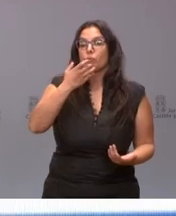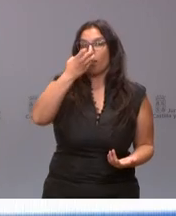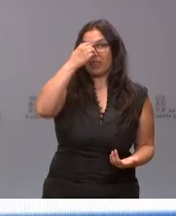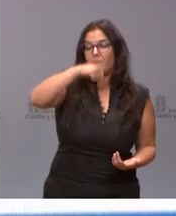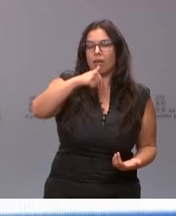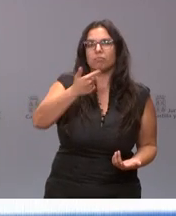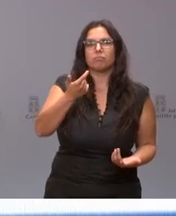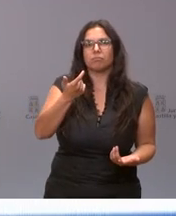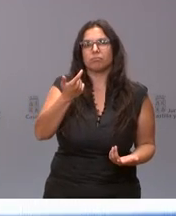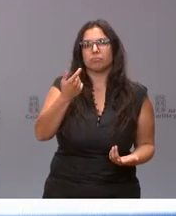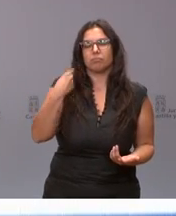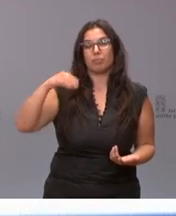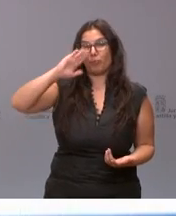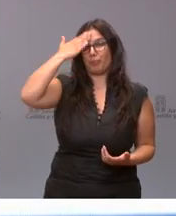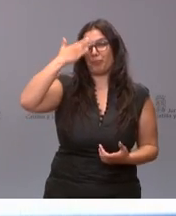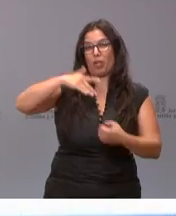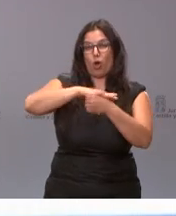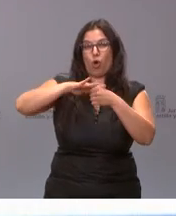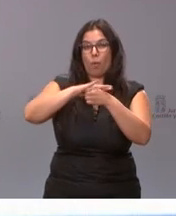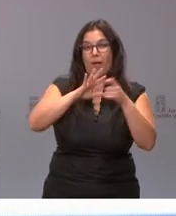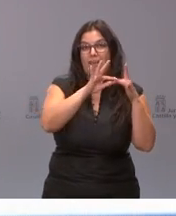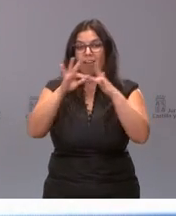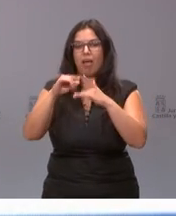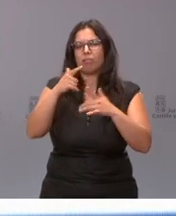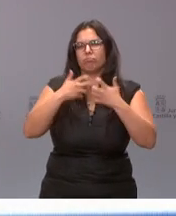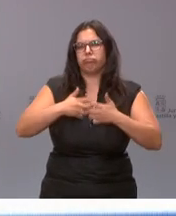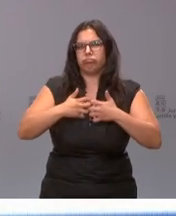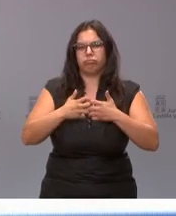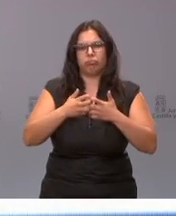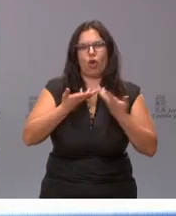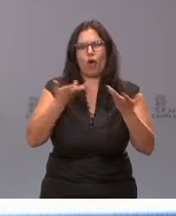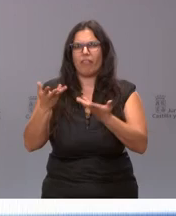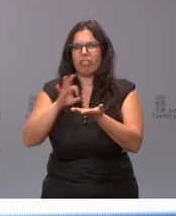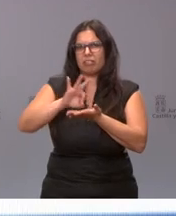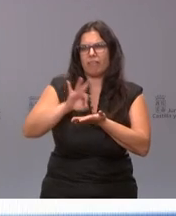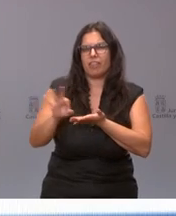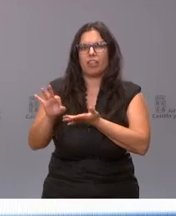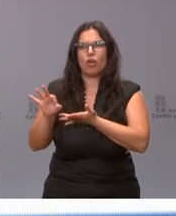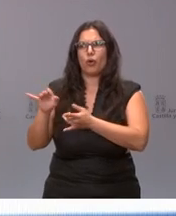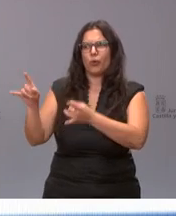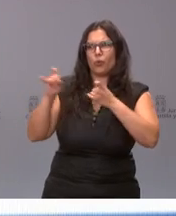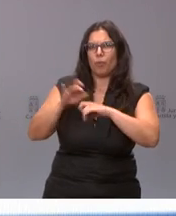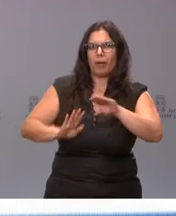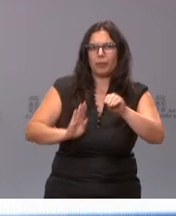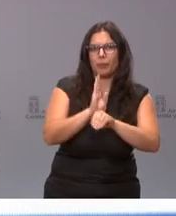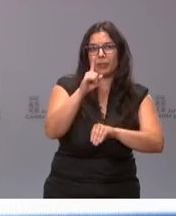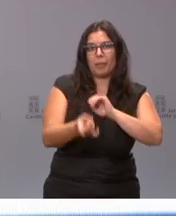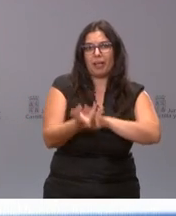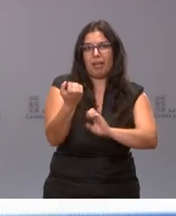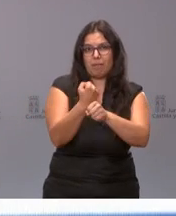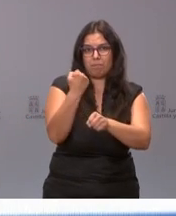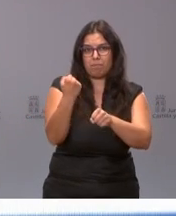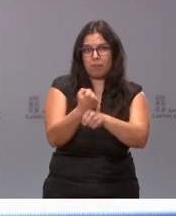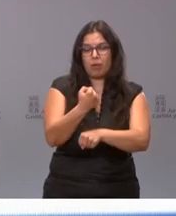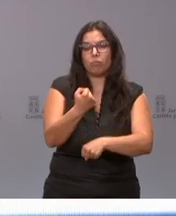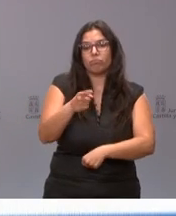Campo, cabeceras de comarca, son el auténtico motor de prestación de servicios, de atracción inversora y generadores de empleo, y